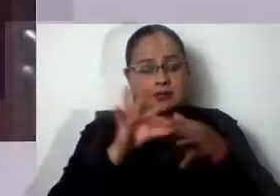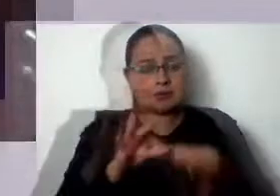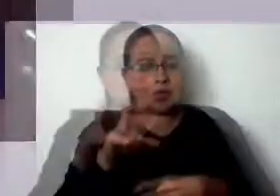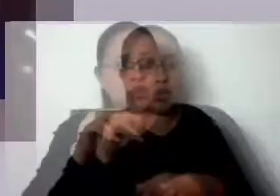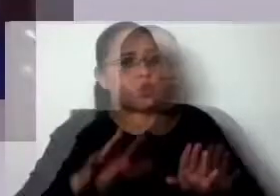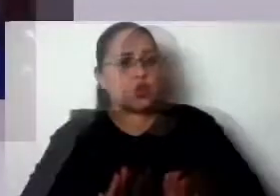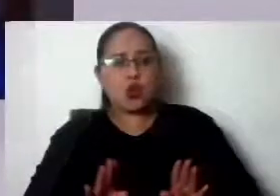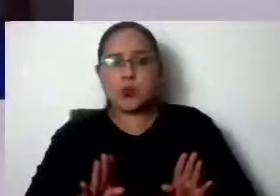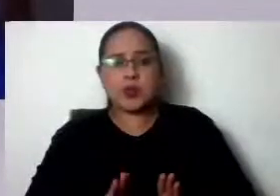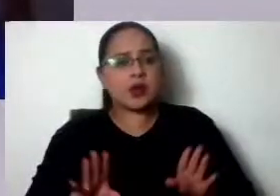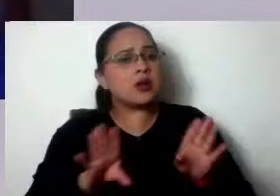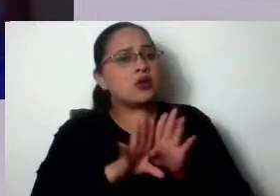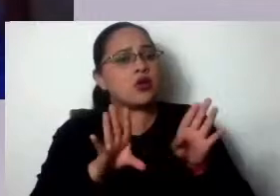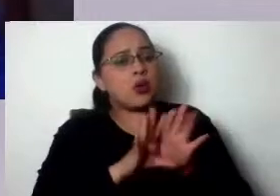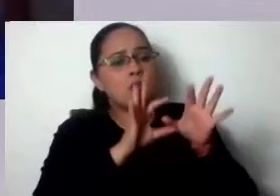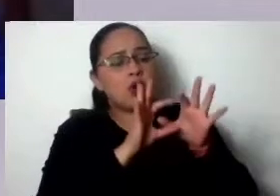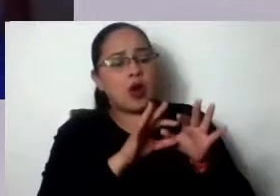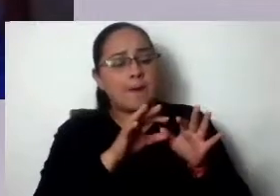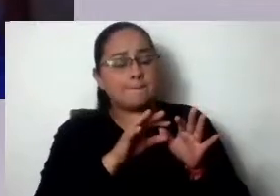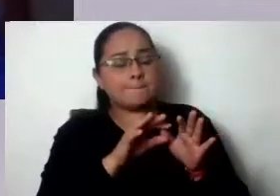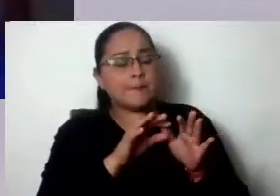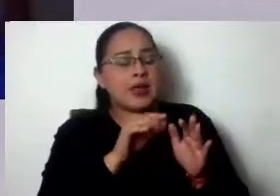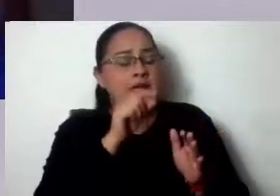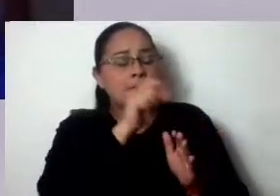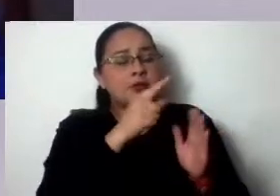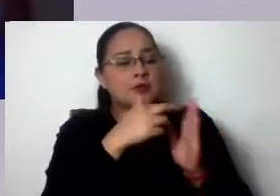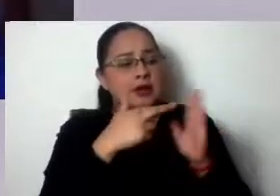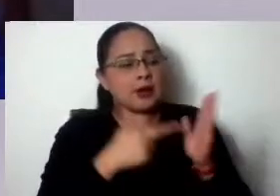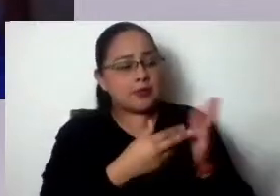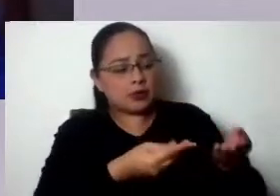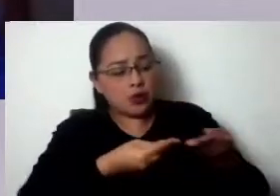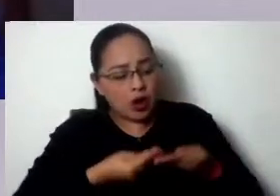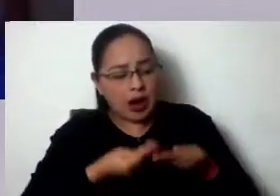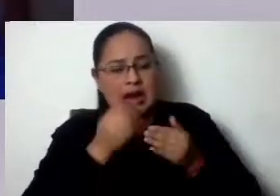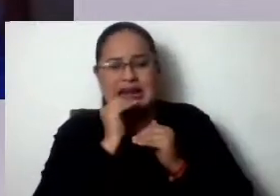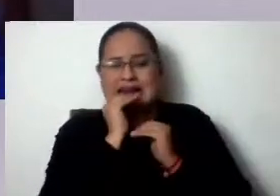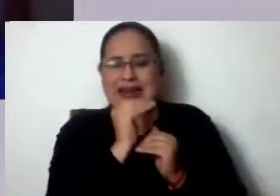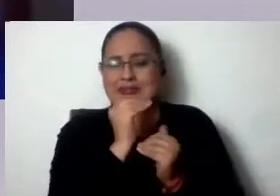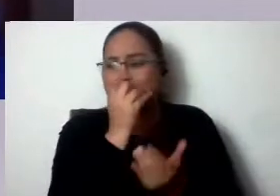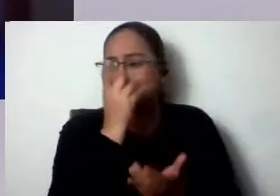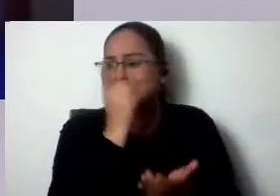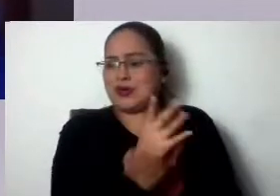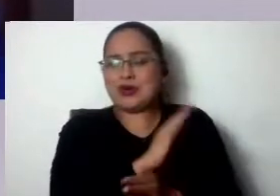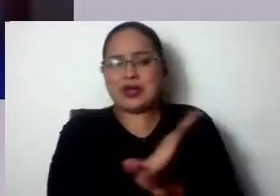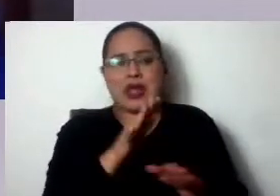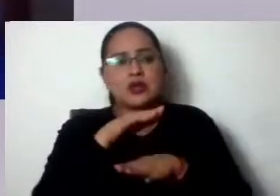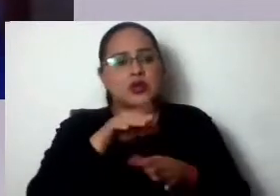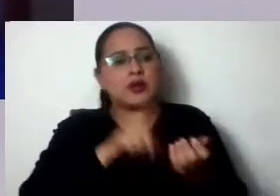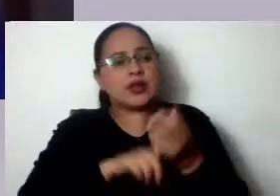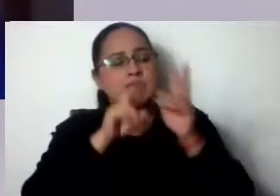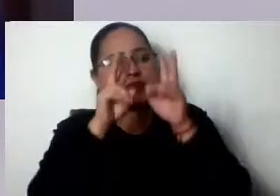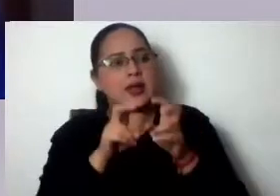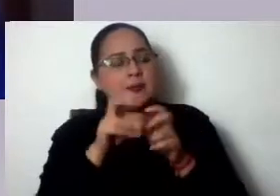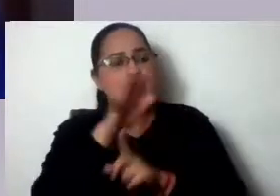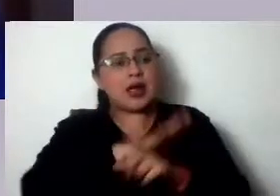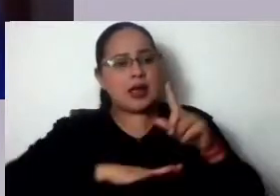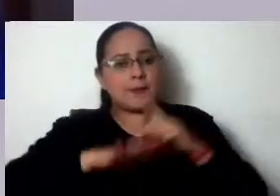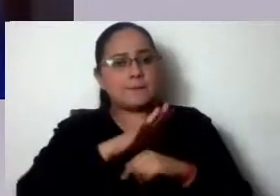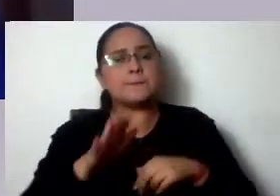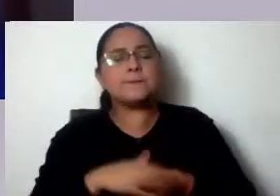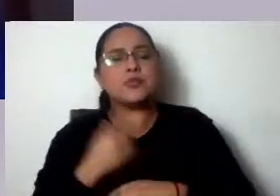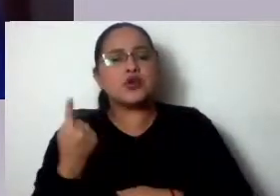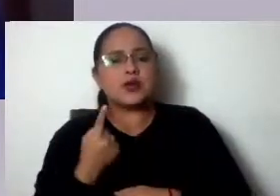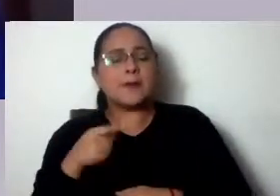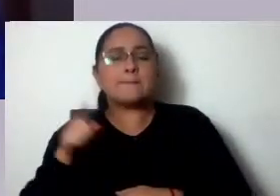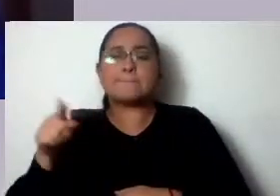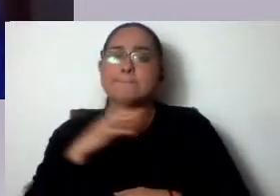efectuar una interpretación restrictiva de los requisitos de procedencia de las acciones en materia ambiental pues a fin de asegurar que